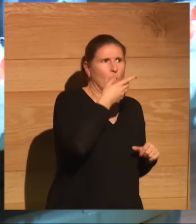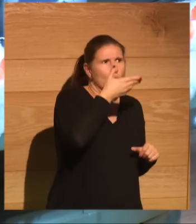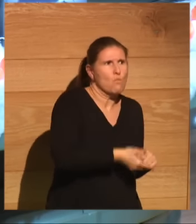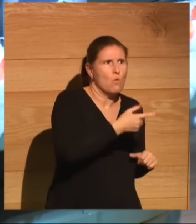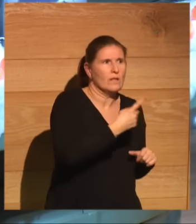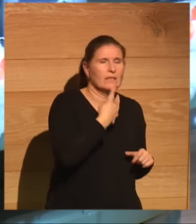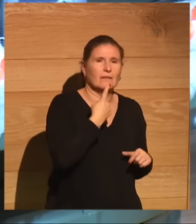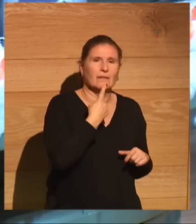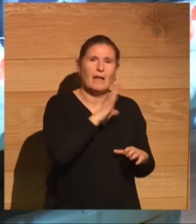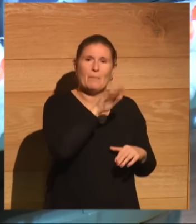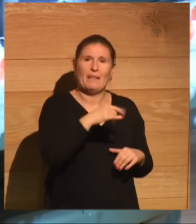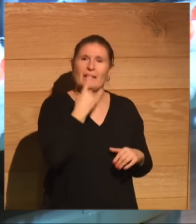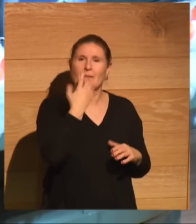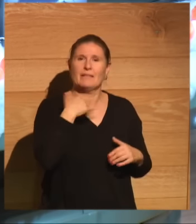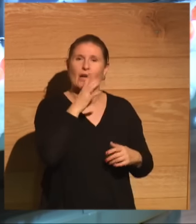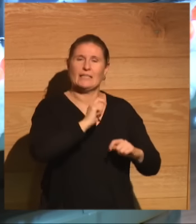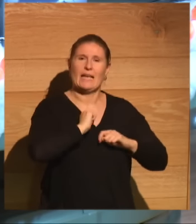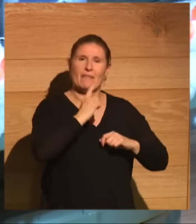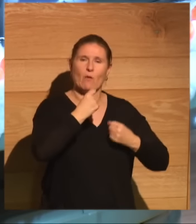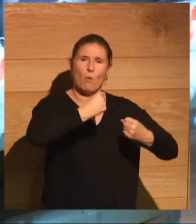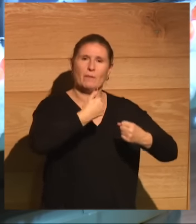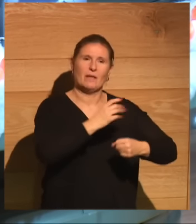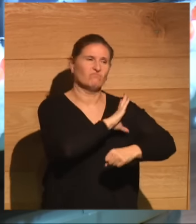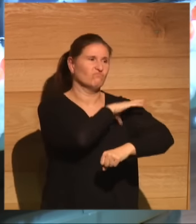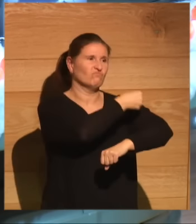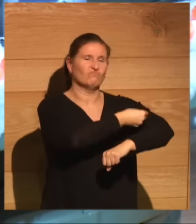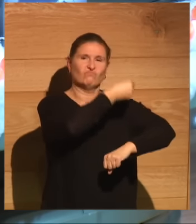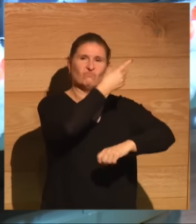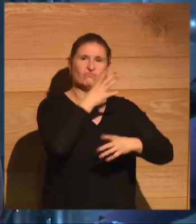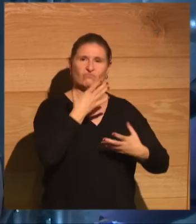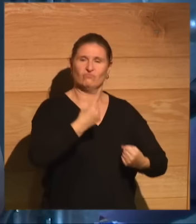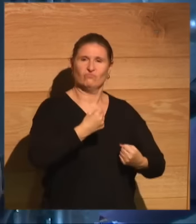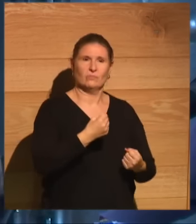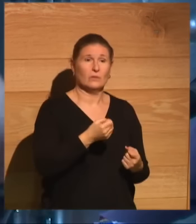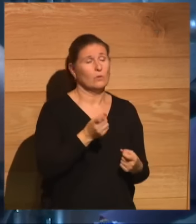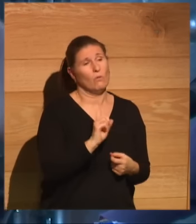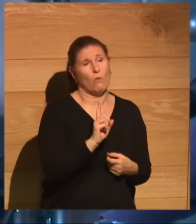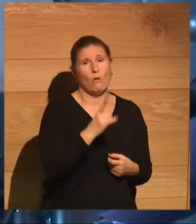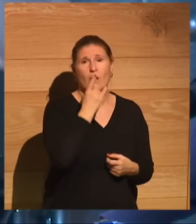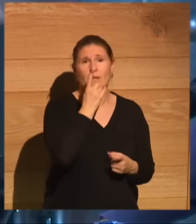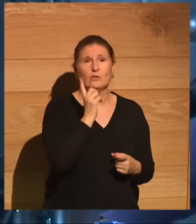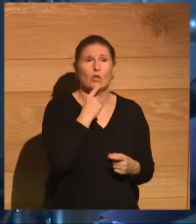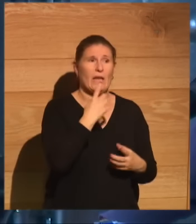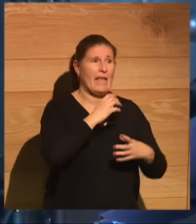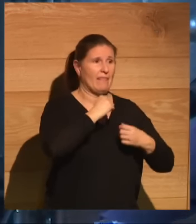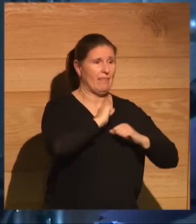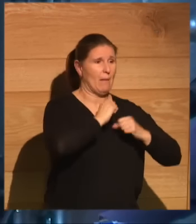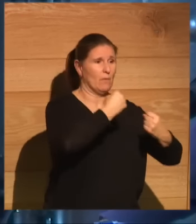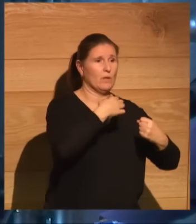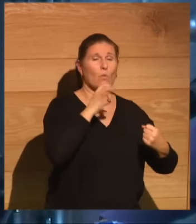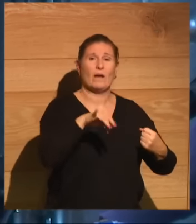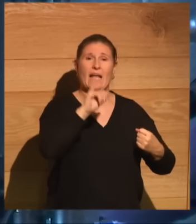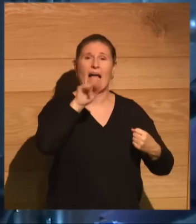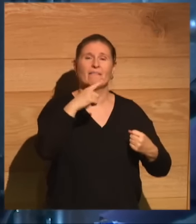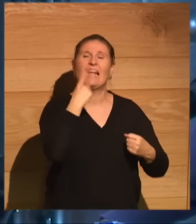a Batman? No, tampoco. Porque a Batman solo le empodera lo mismo que a Javier Cansado.